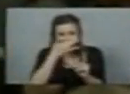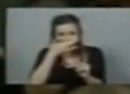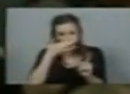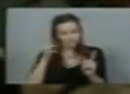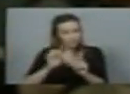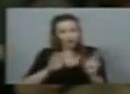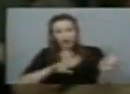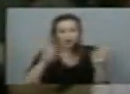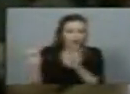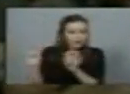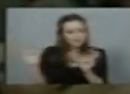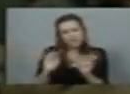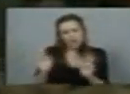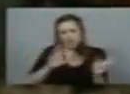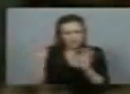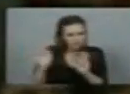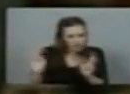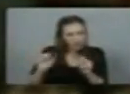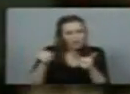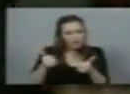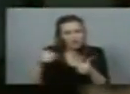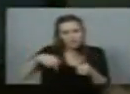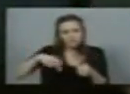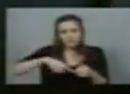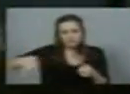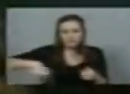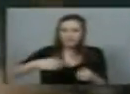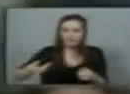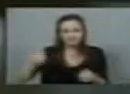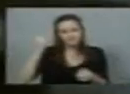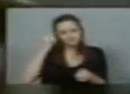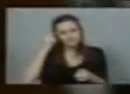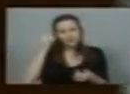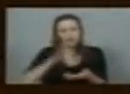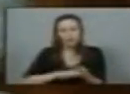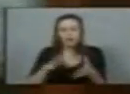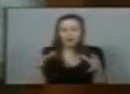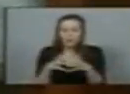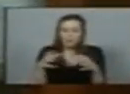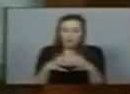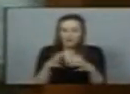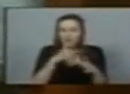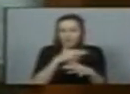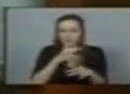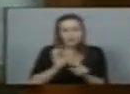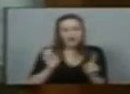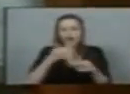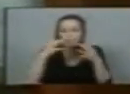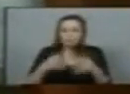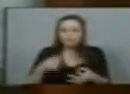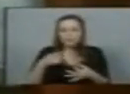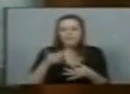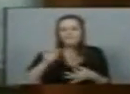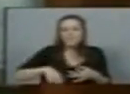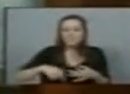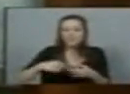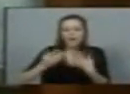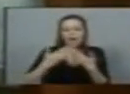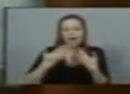en absoluto. Estamos considerando la asamblea del Grupo Clarín, y no es justo que usted venga acá a hacer un